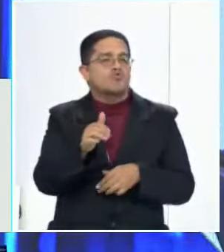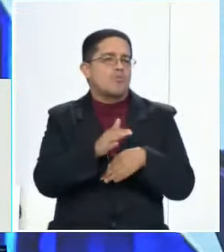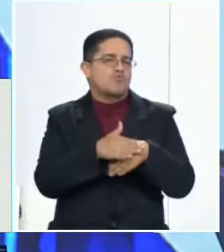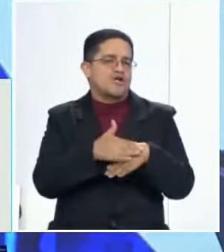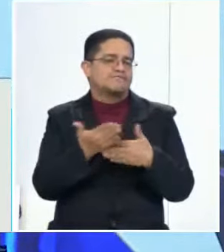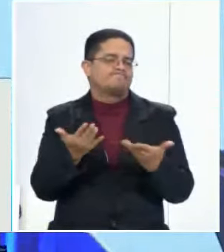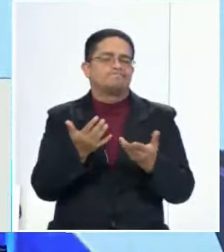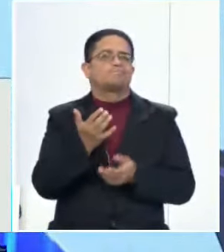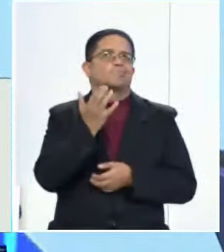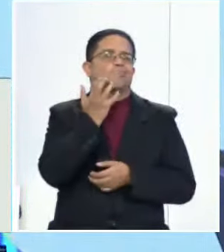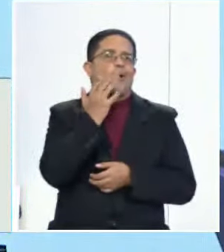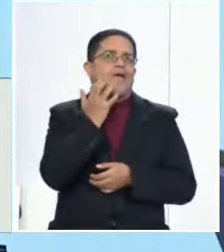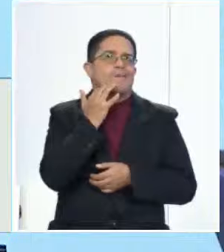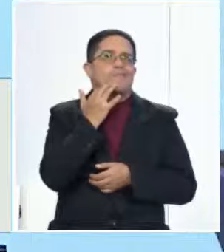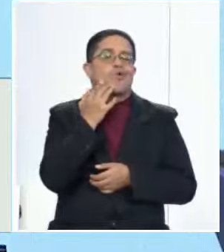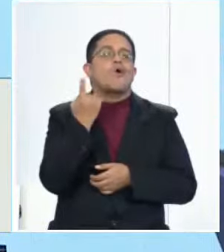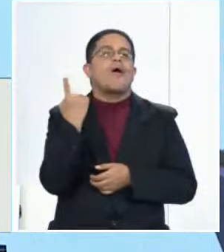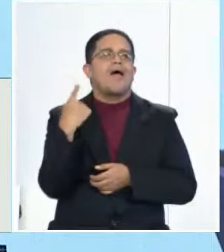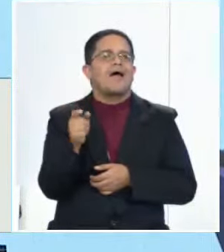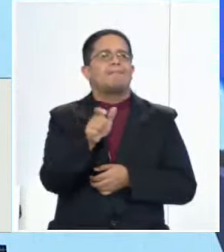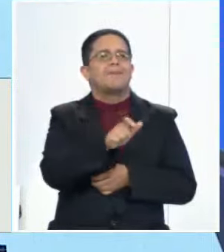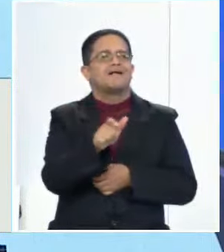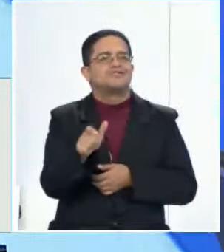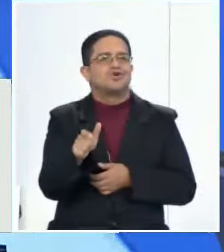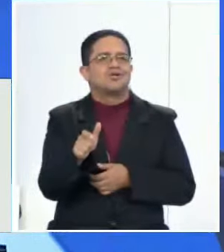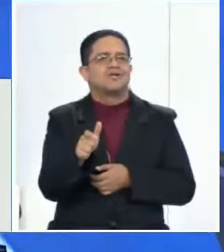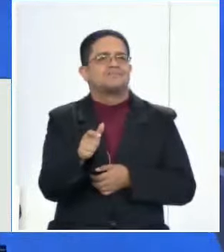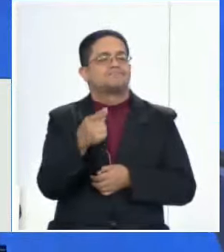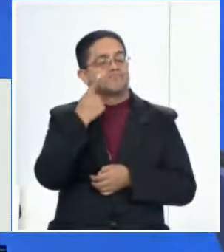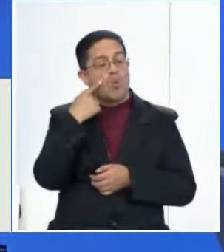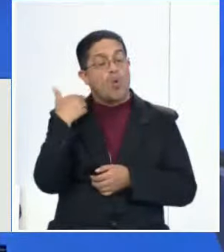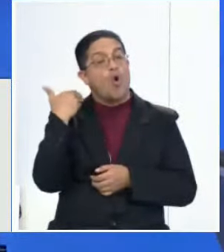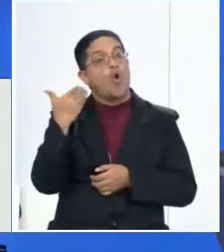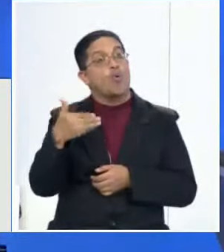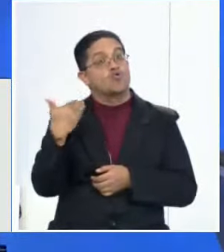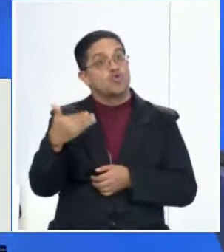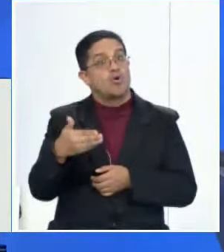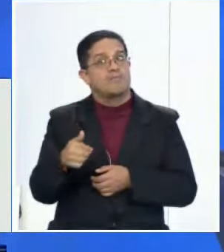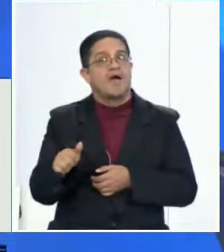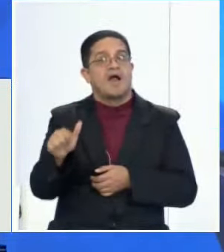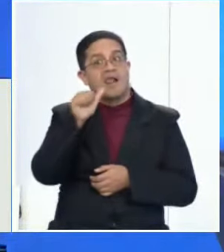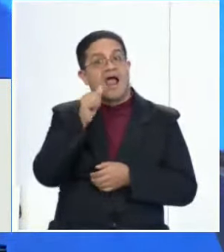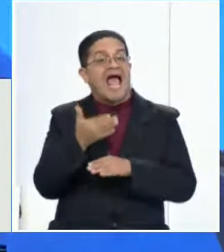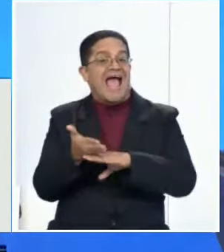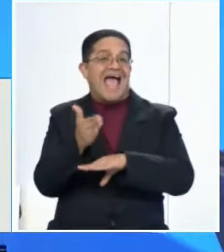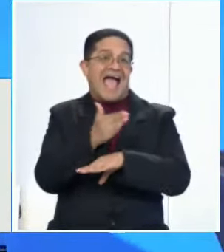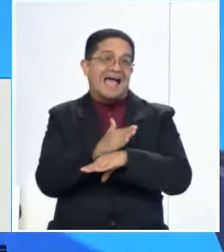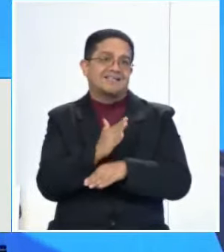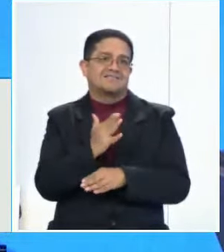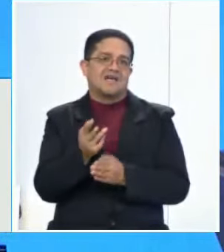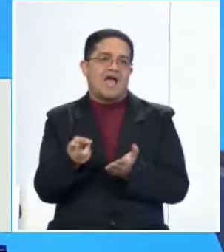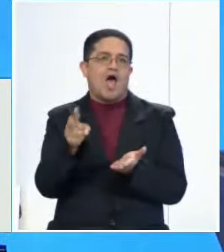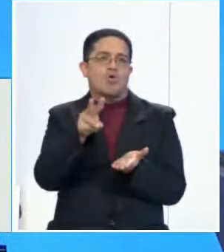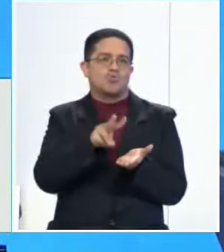que, por ejemplo, hay una gran población que tiene como hábito o costumbre tomar agua antes de acostarse a dormir. Soy